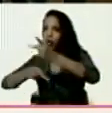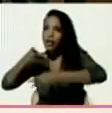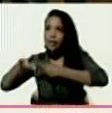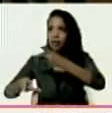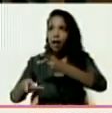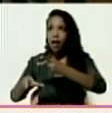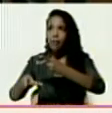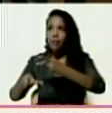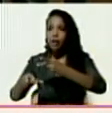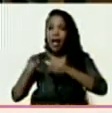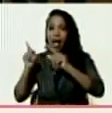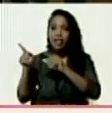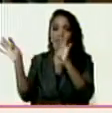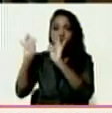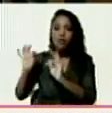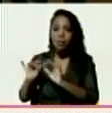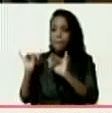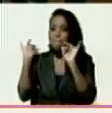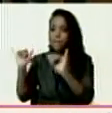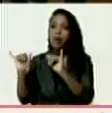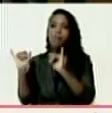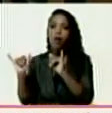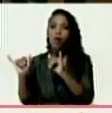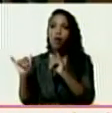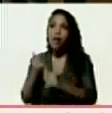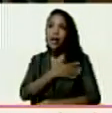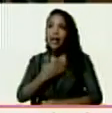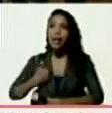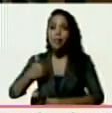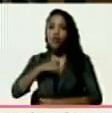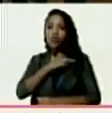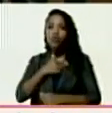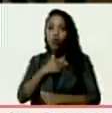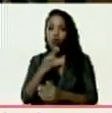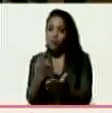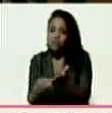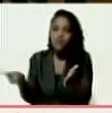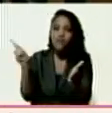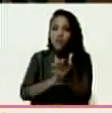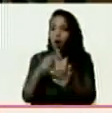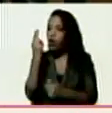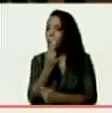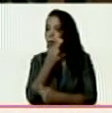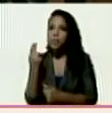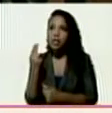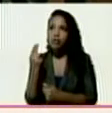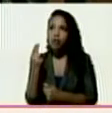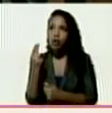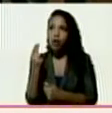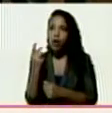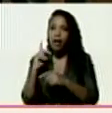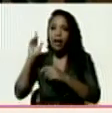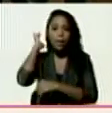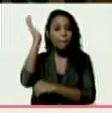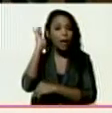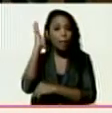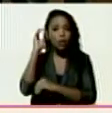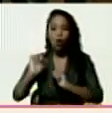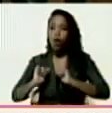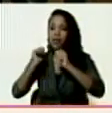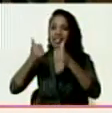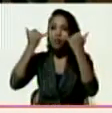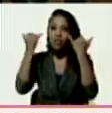tal manera que asimismo queremos nosotros ratificar nuestro compromiso, que desde el Parlamento comenzamos desde